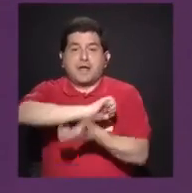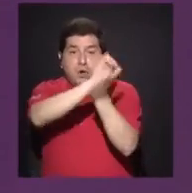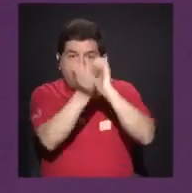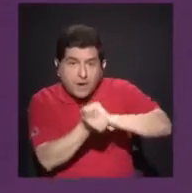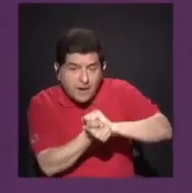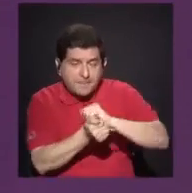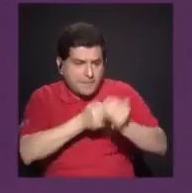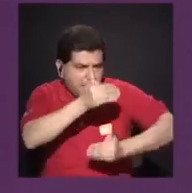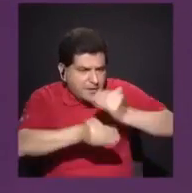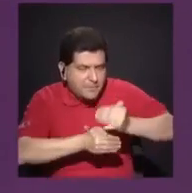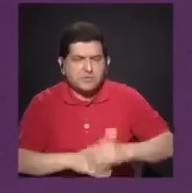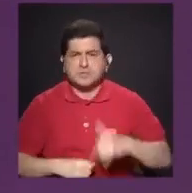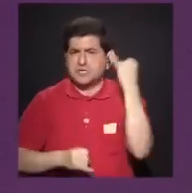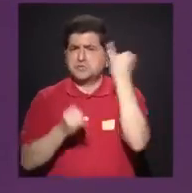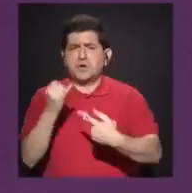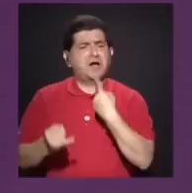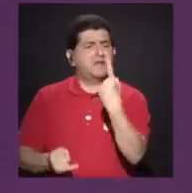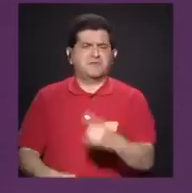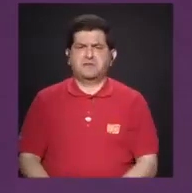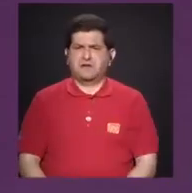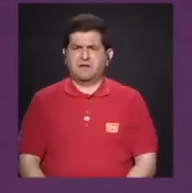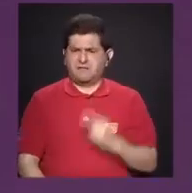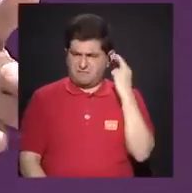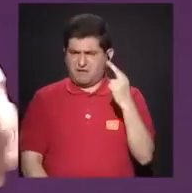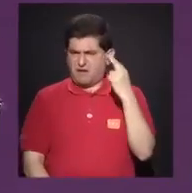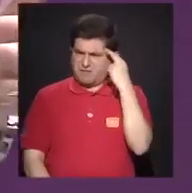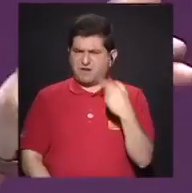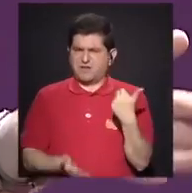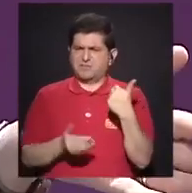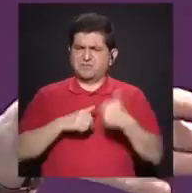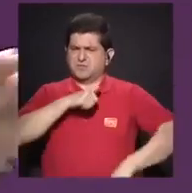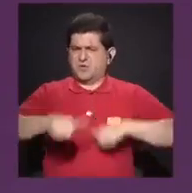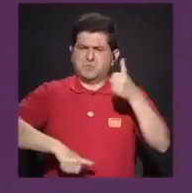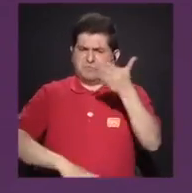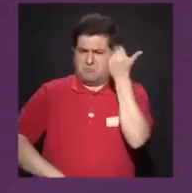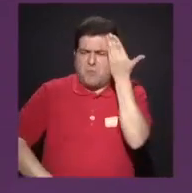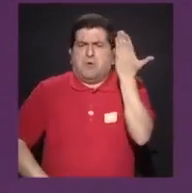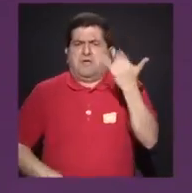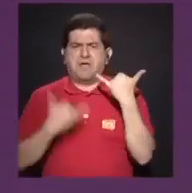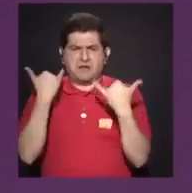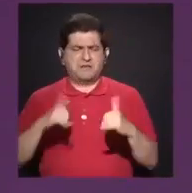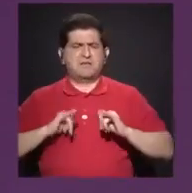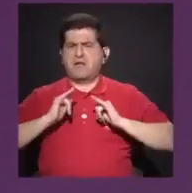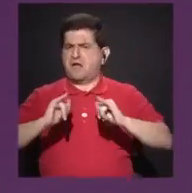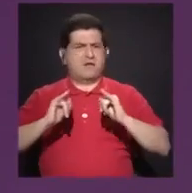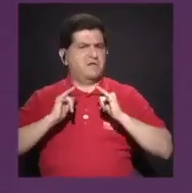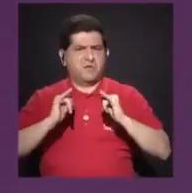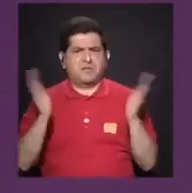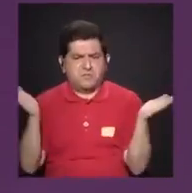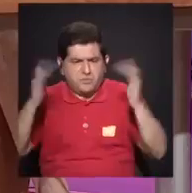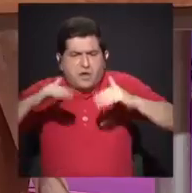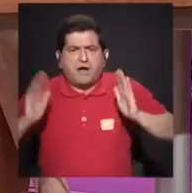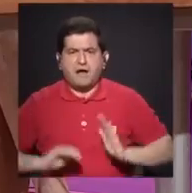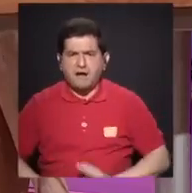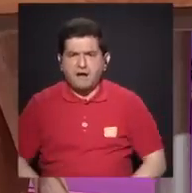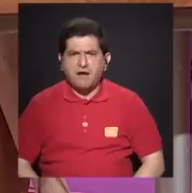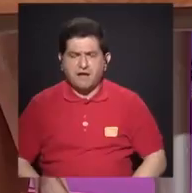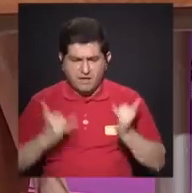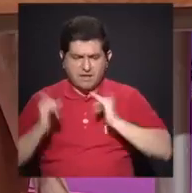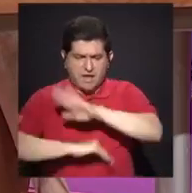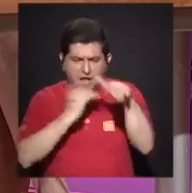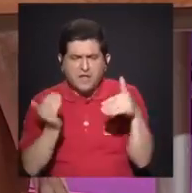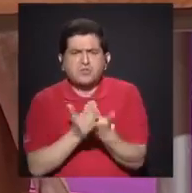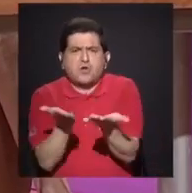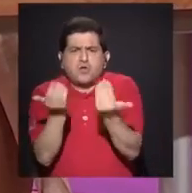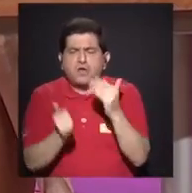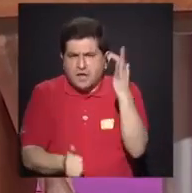Y que entonces al final lo que terminan diciendo es ¿por qué pelean tanto? ¿Para qué pelean tanto si ya la desigualdad no existe? Si ya las mujeres lograron todo lo que